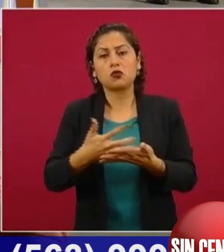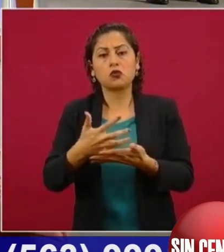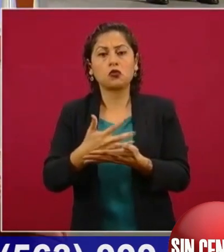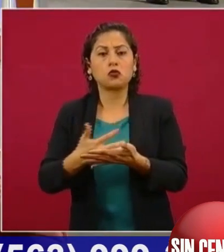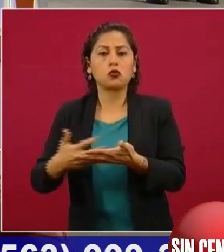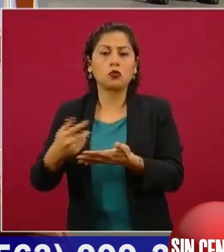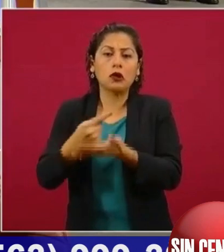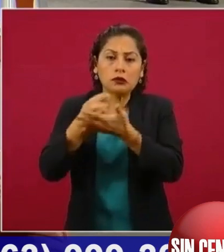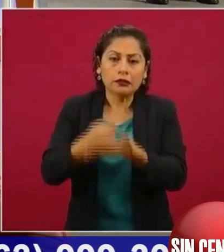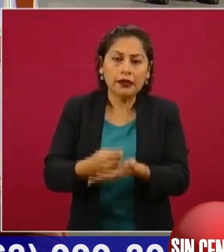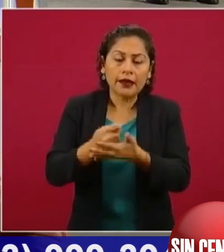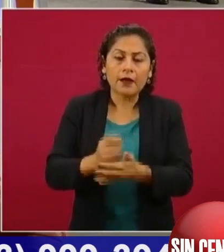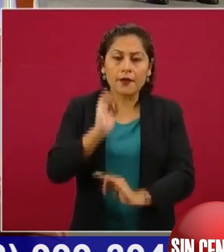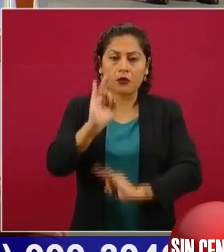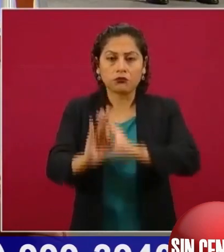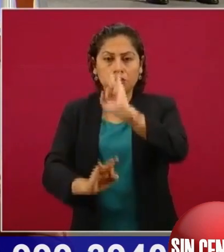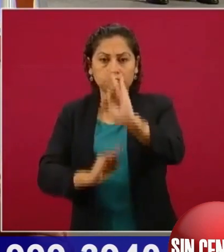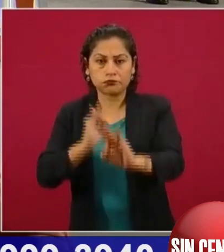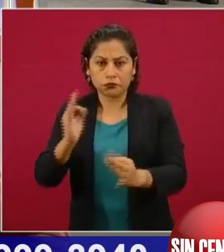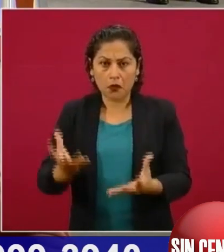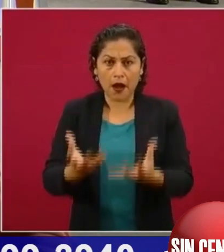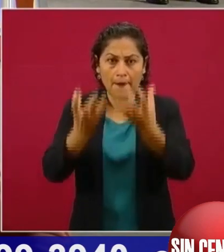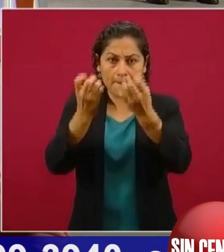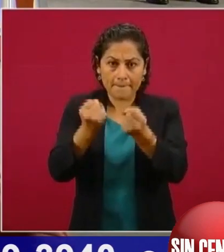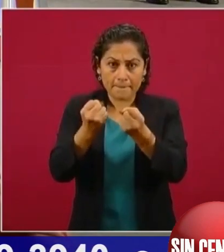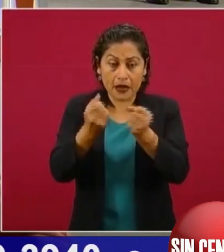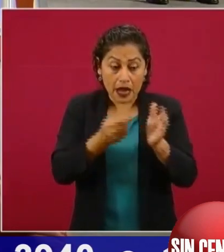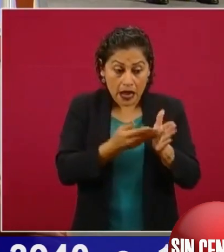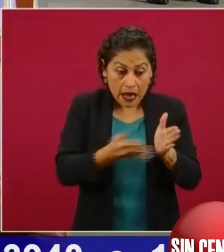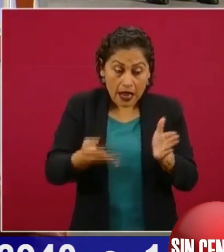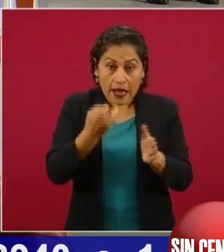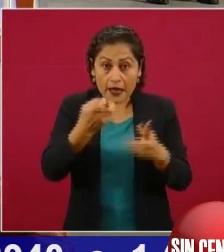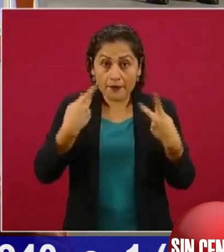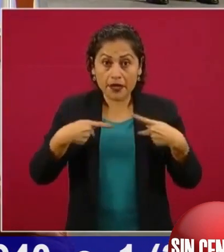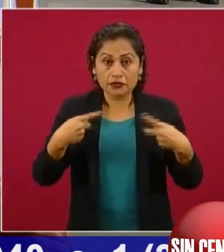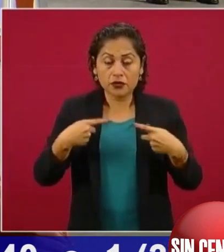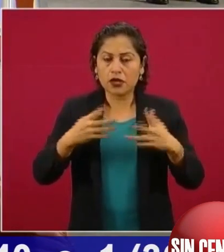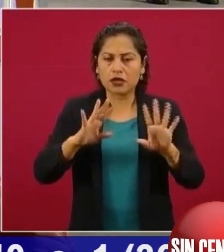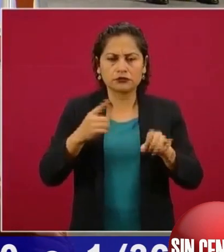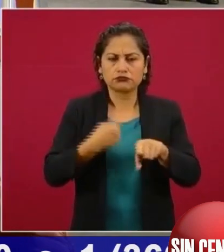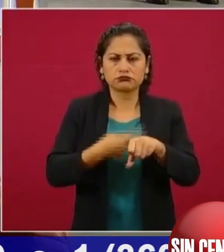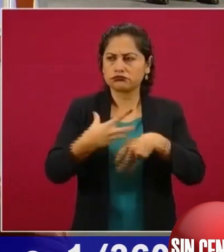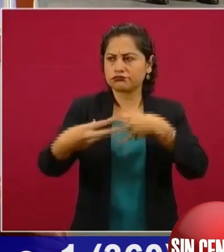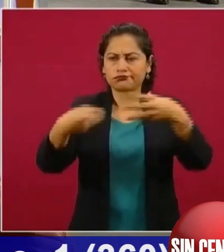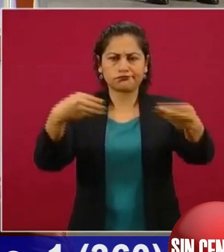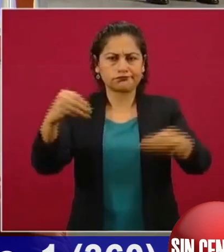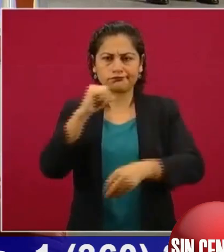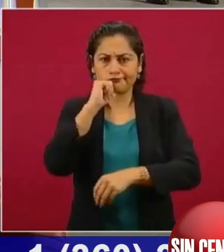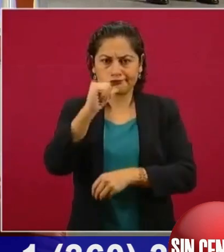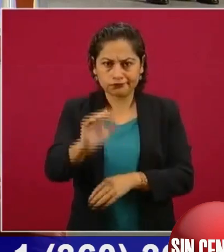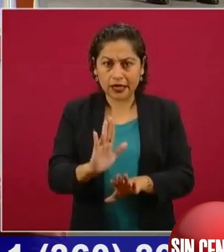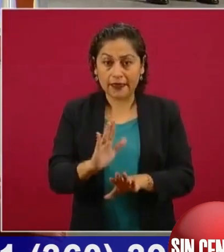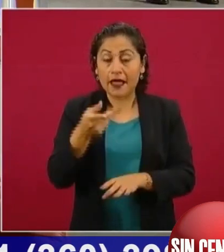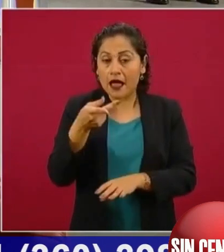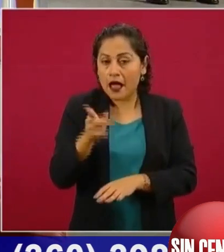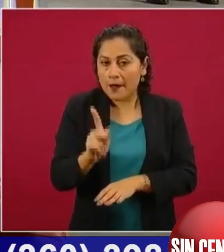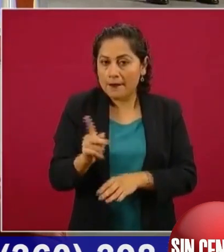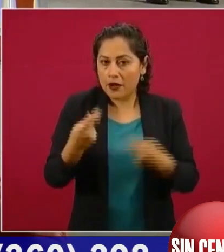de recuperación, pero no tienen ya la capacidad de transmitir. Solamente aquellas de los últimos 15 días, que